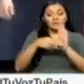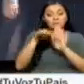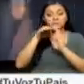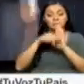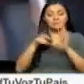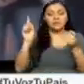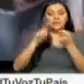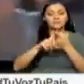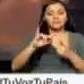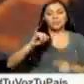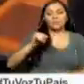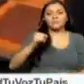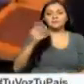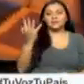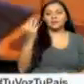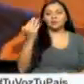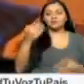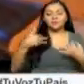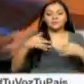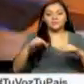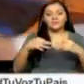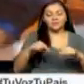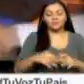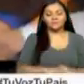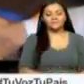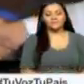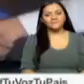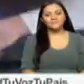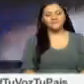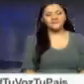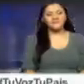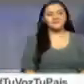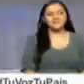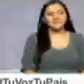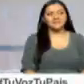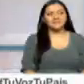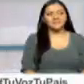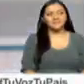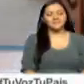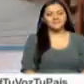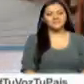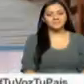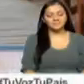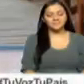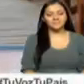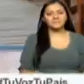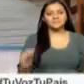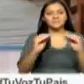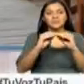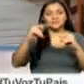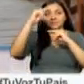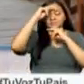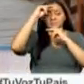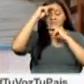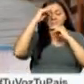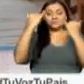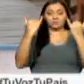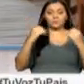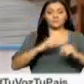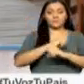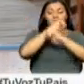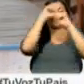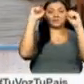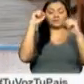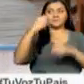jueves 14 de febrero. Carolina Díaz, Noticiero Ciudadano. Más noticias. La mañana de este